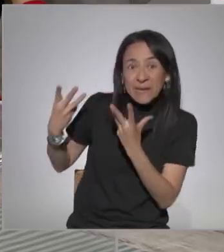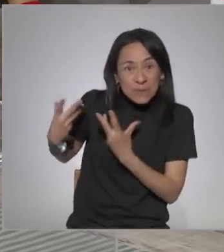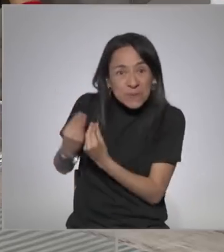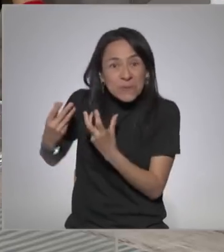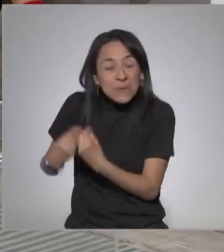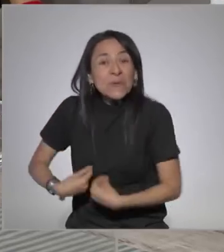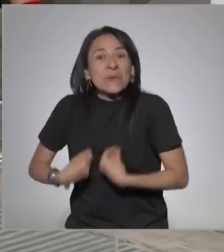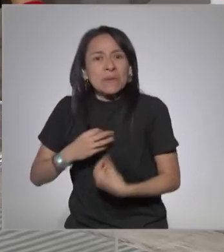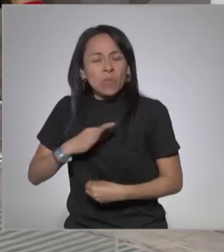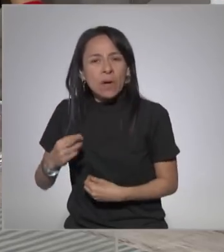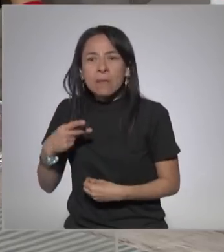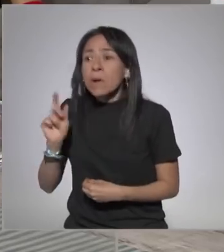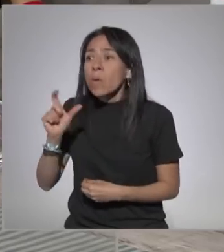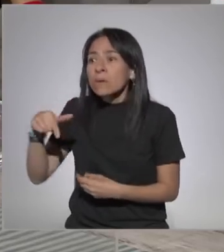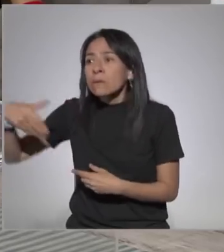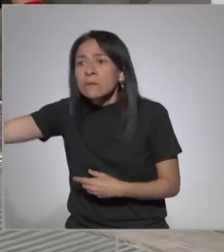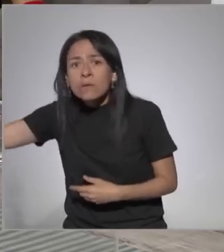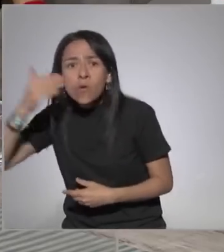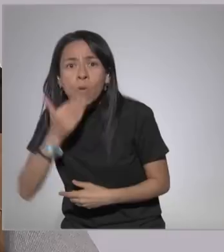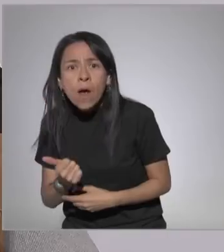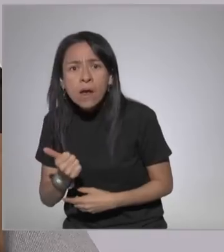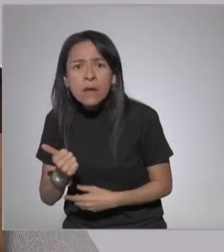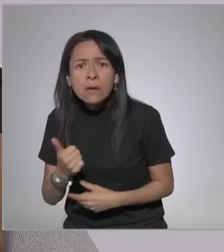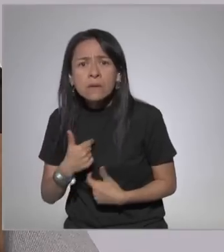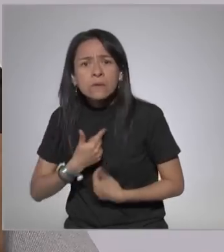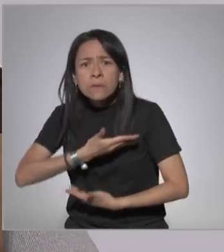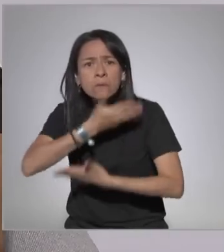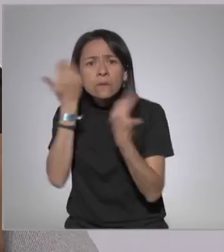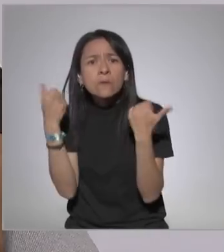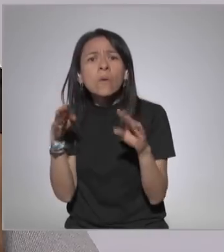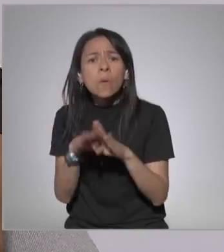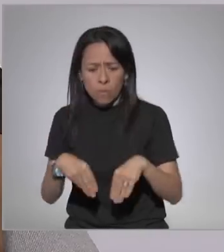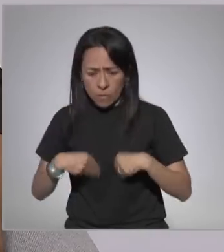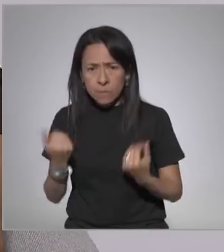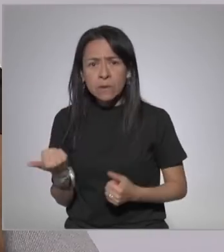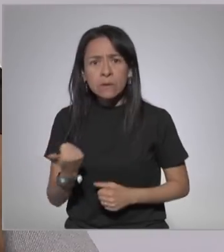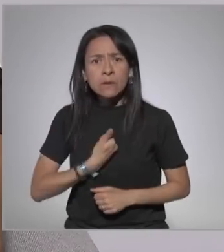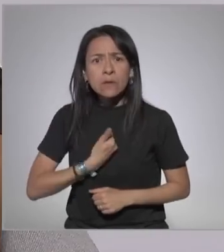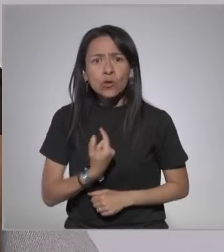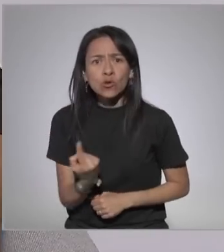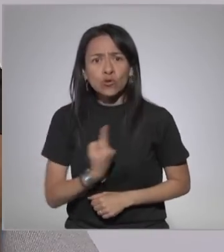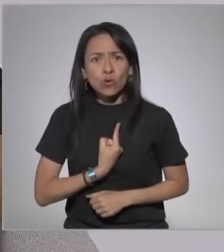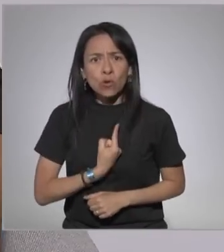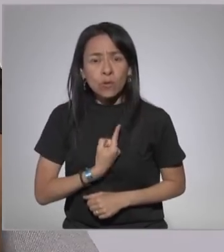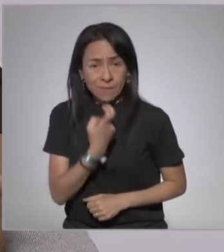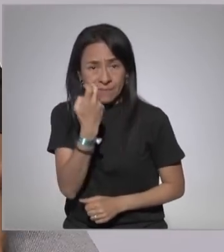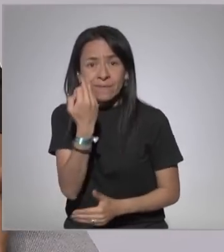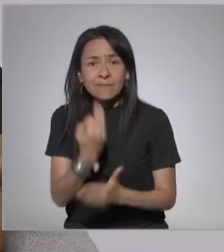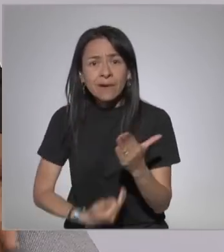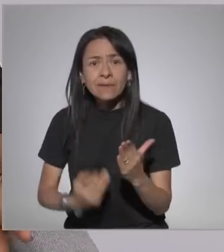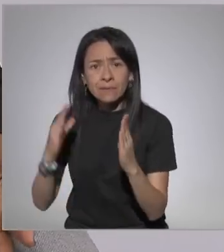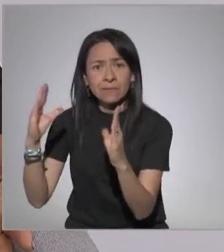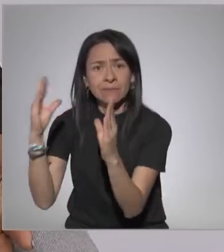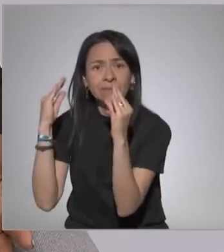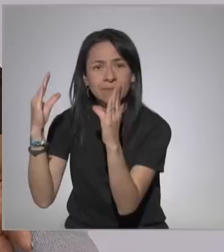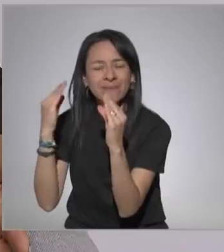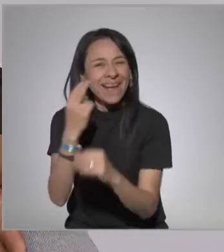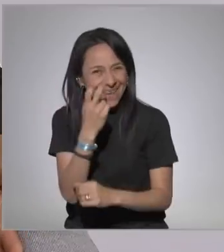Y justamente ese es el trabajo en donde se necesita un